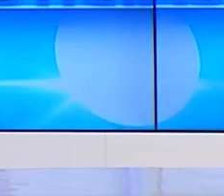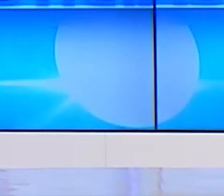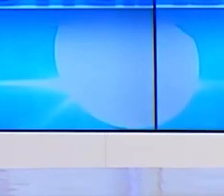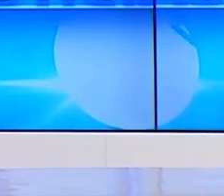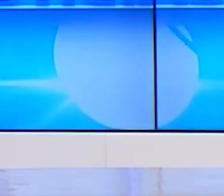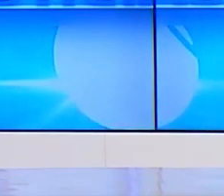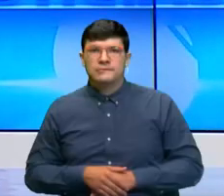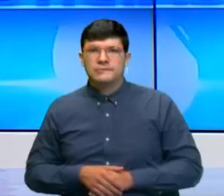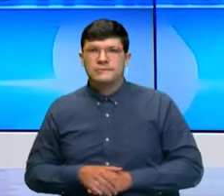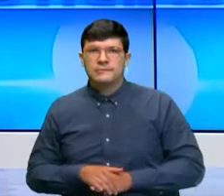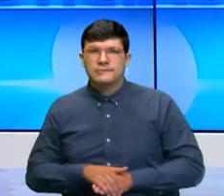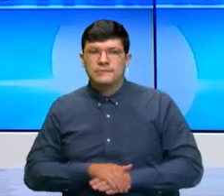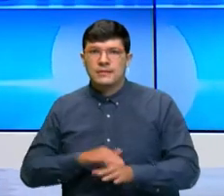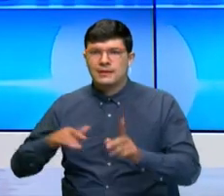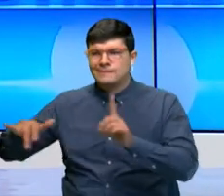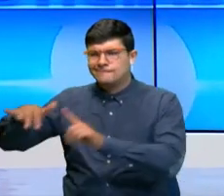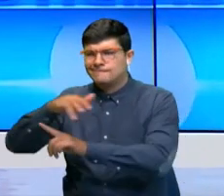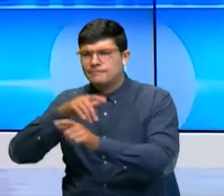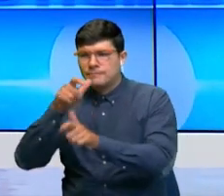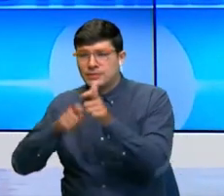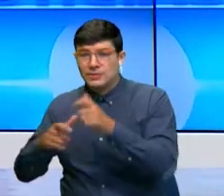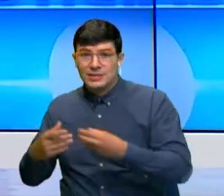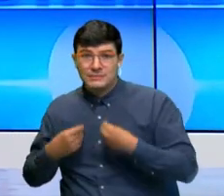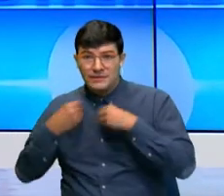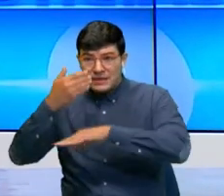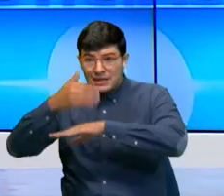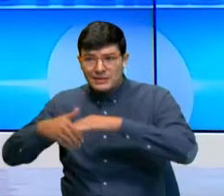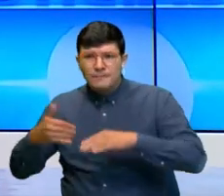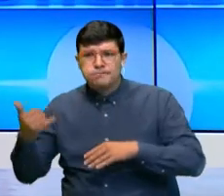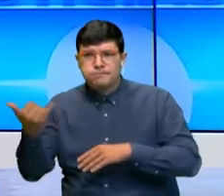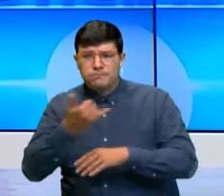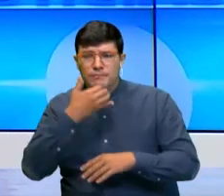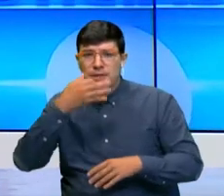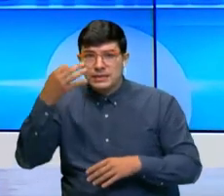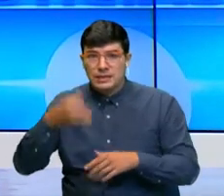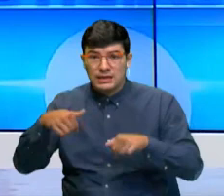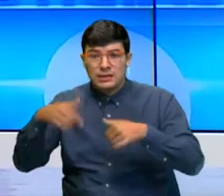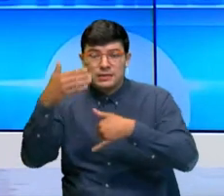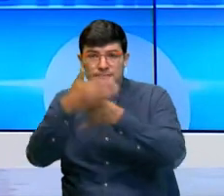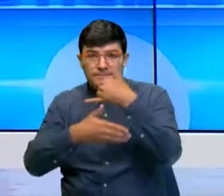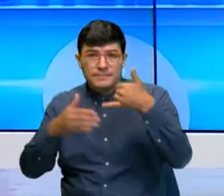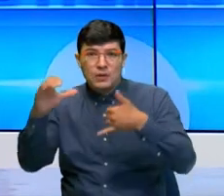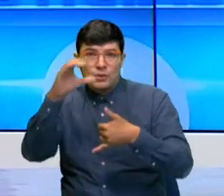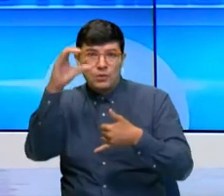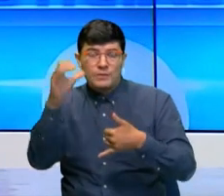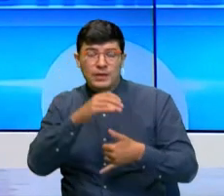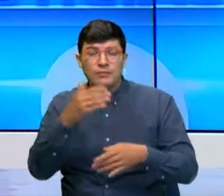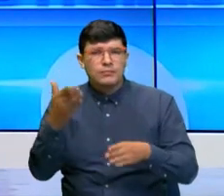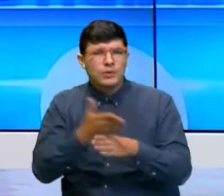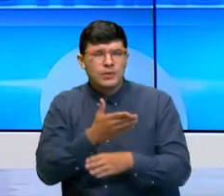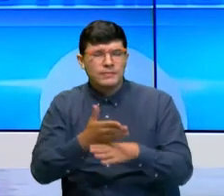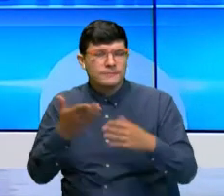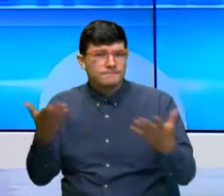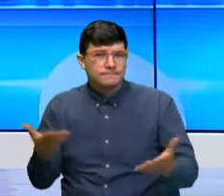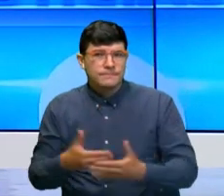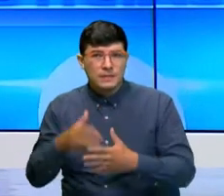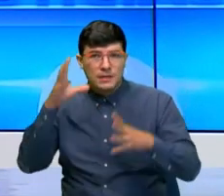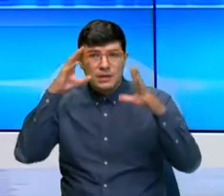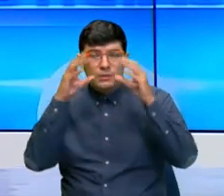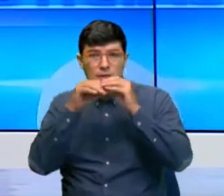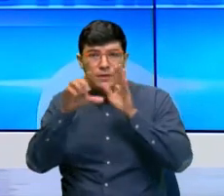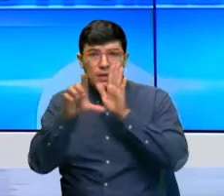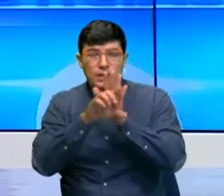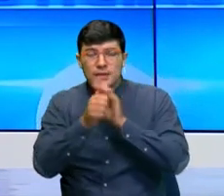y el panorama de los habitantes de calle es una realidad existente en todo el país una problemática en la que de acuerdo con la ley